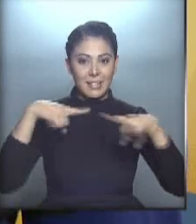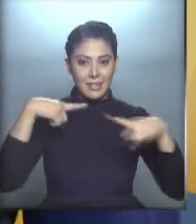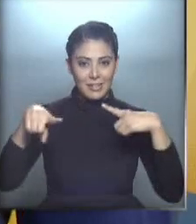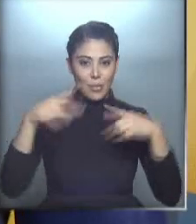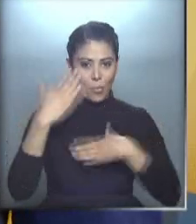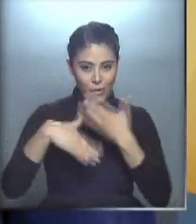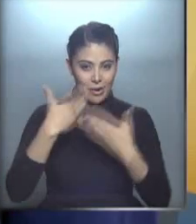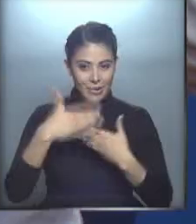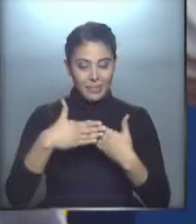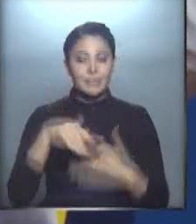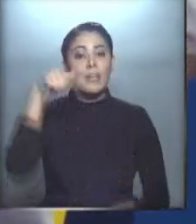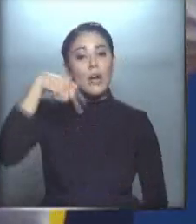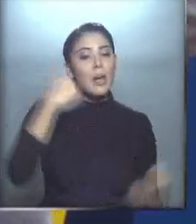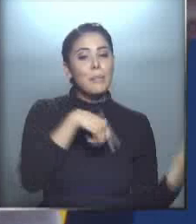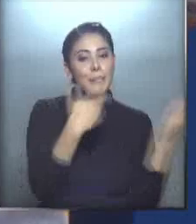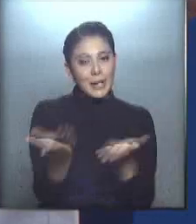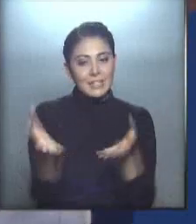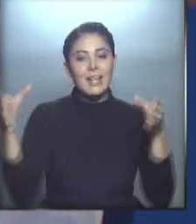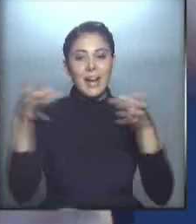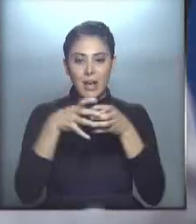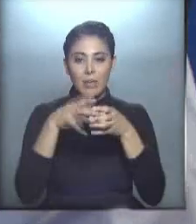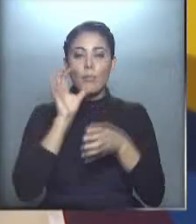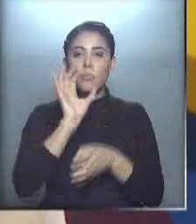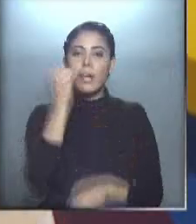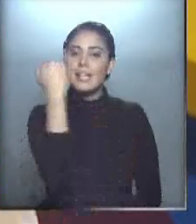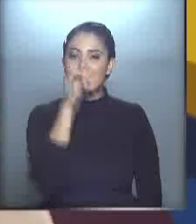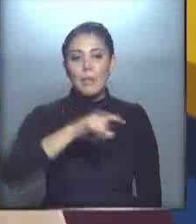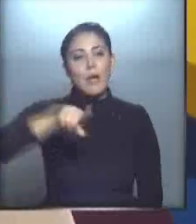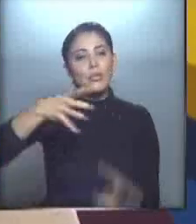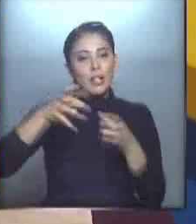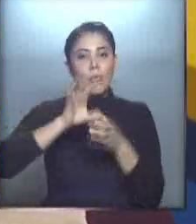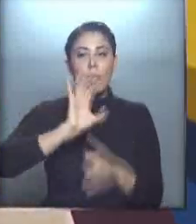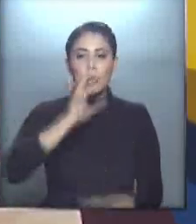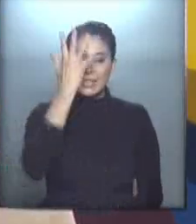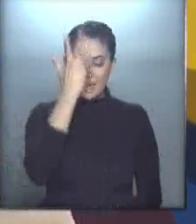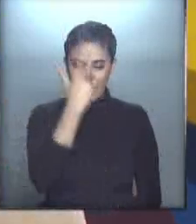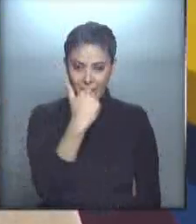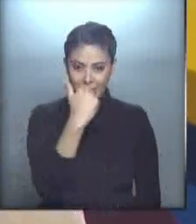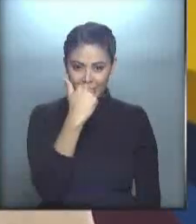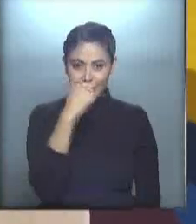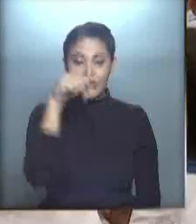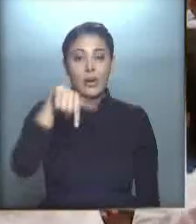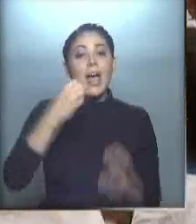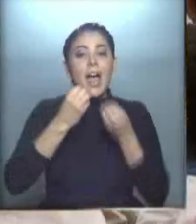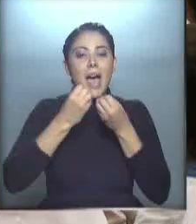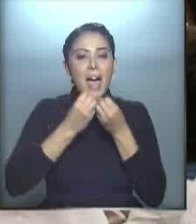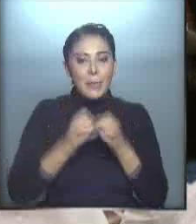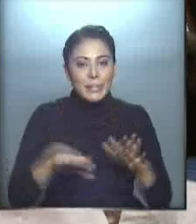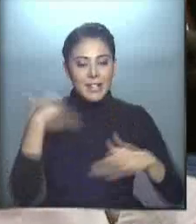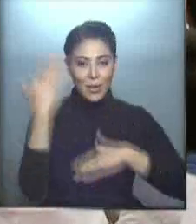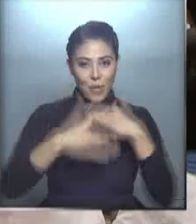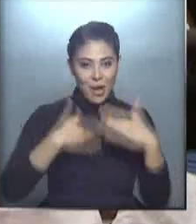Samba con ustedes, el equipo Samba y el equipo San Martín. ¡Vamos